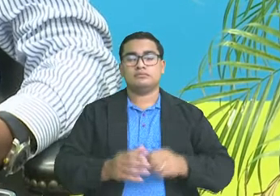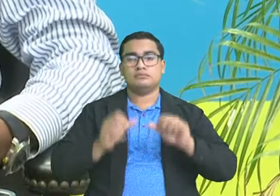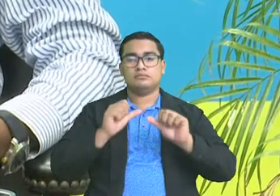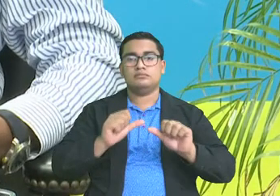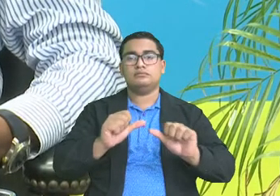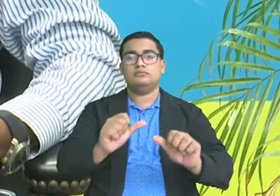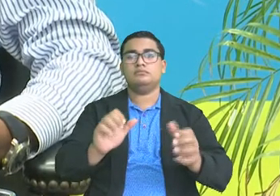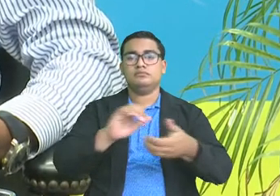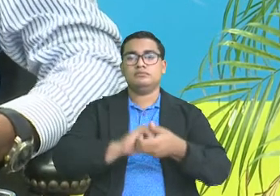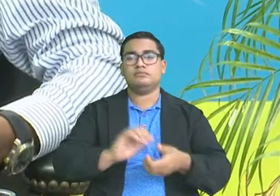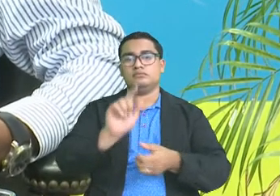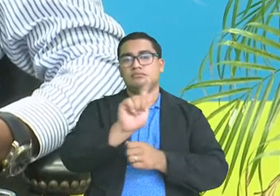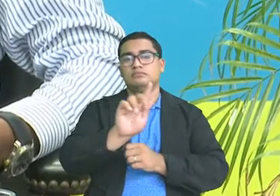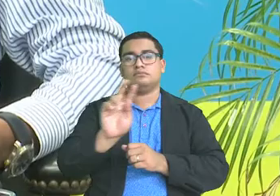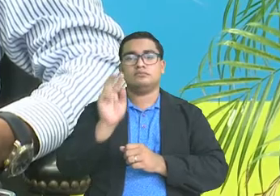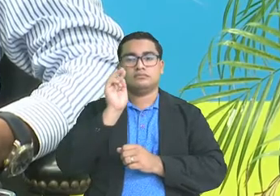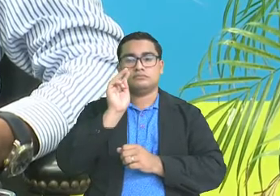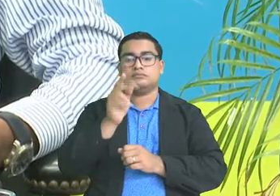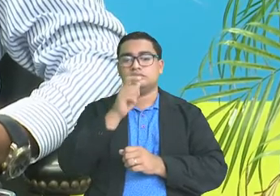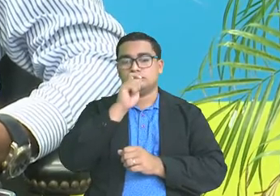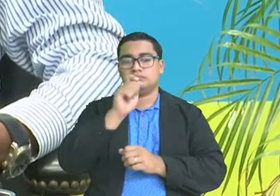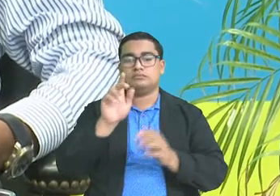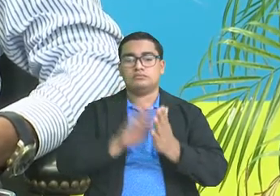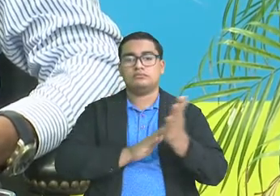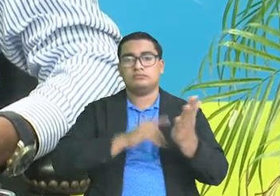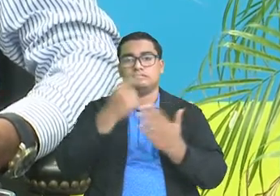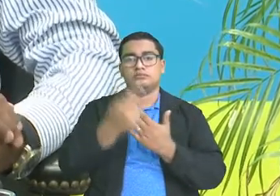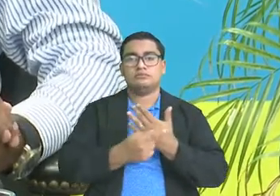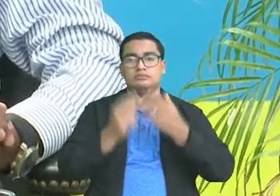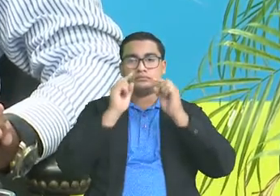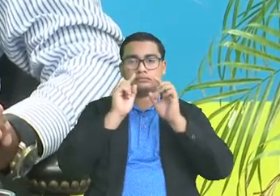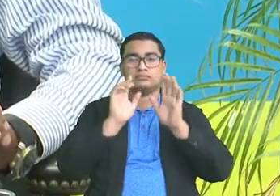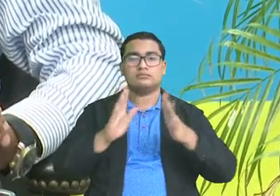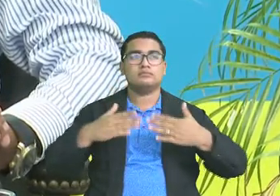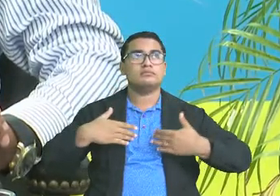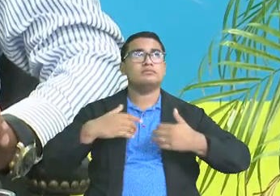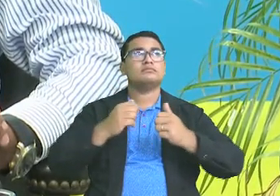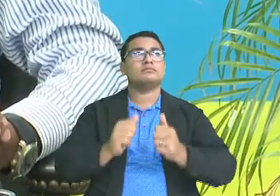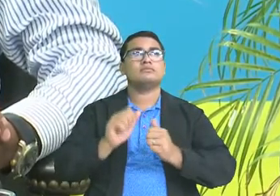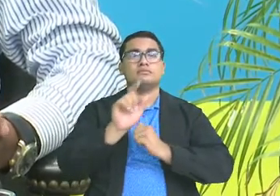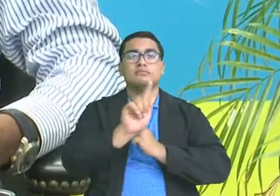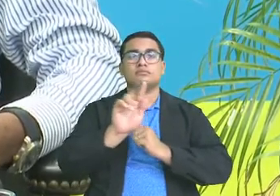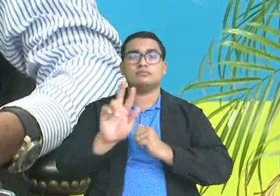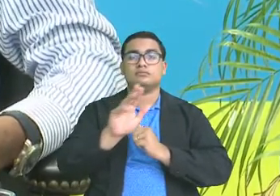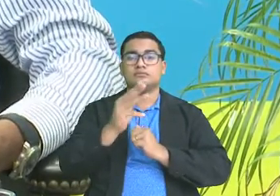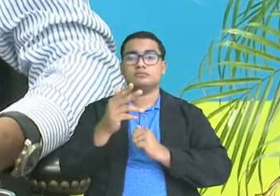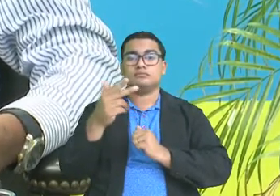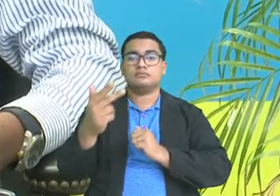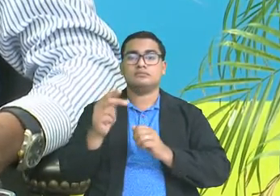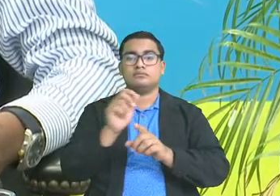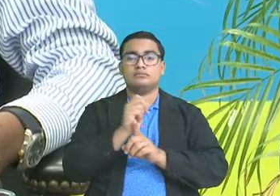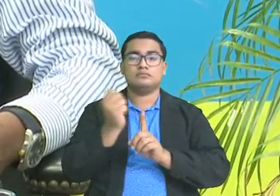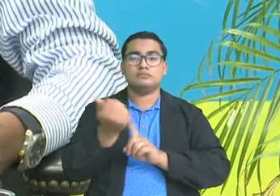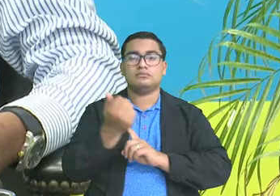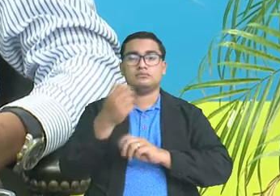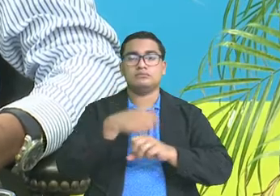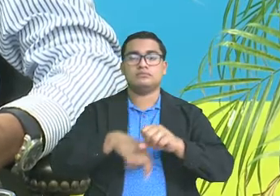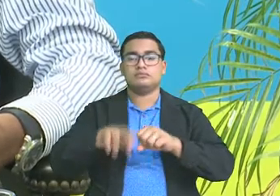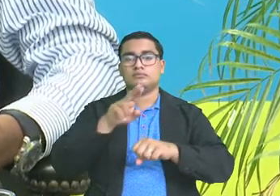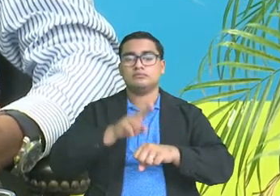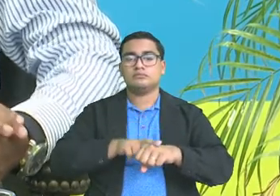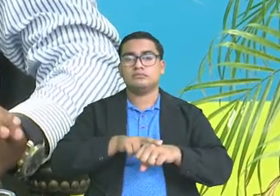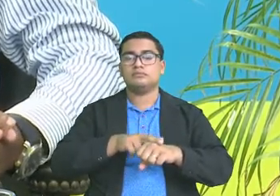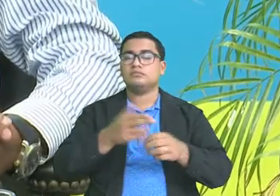Estamos de regreso, amigos televidentes, en su gustado programa Prevenir de Salud a través de la señal del Canal 98, el canal de la Asamblea